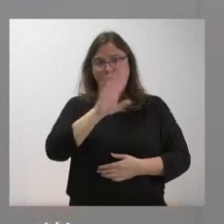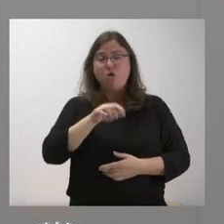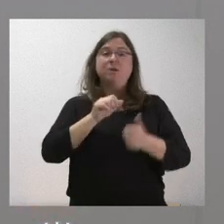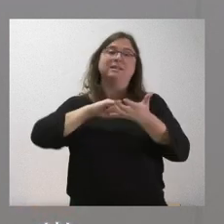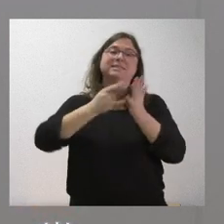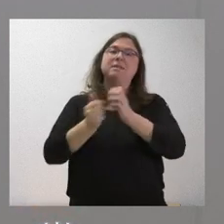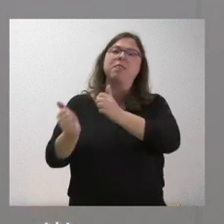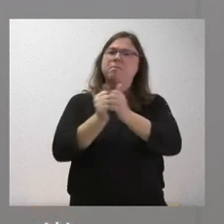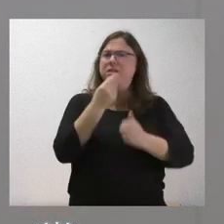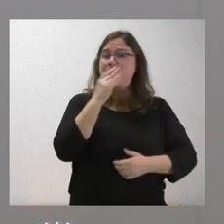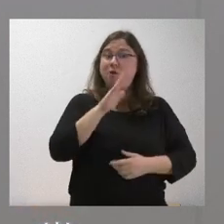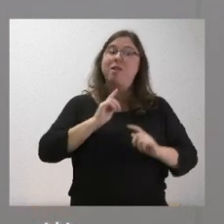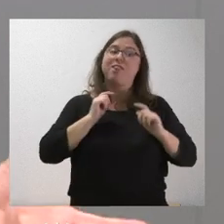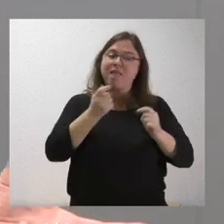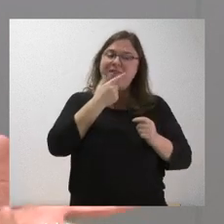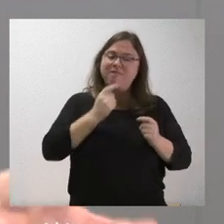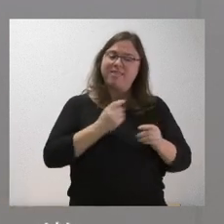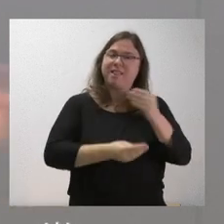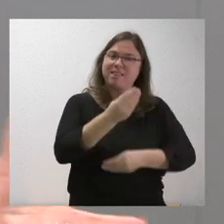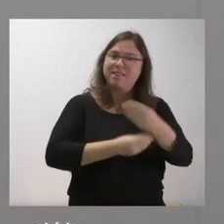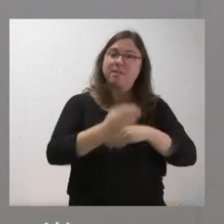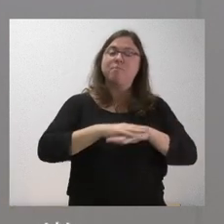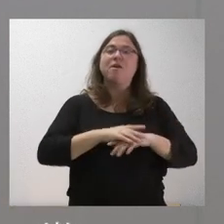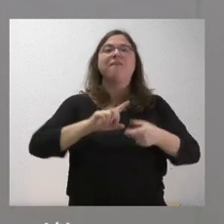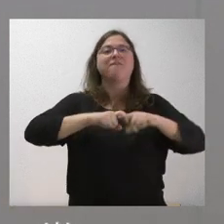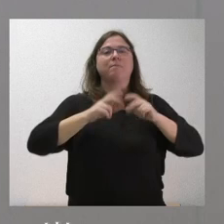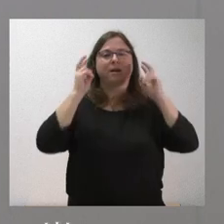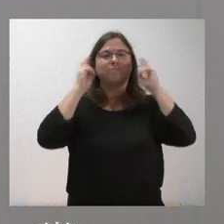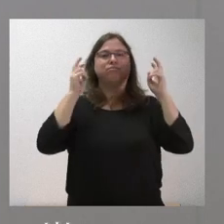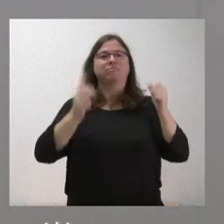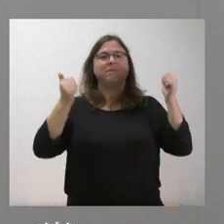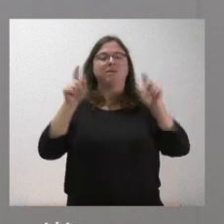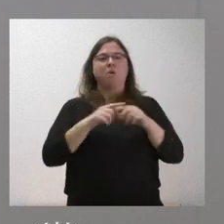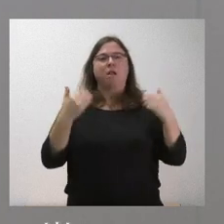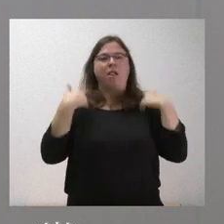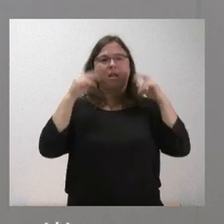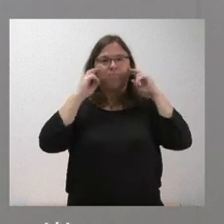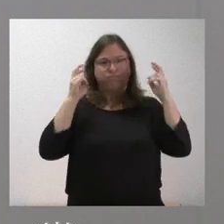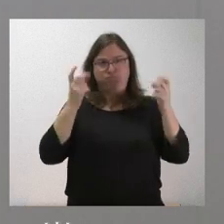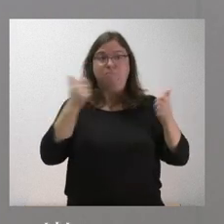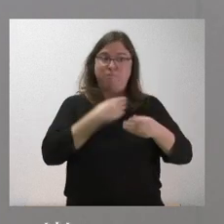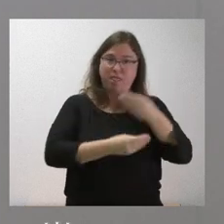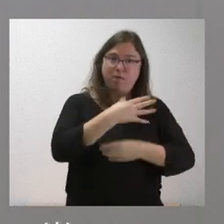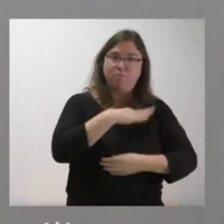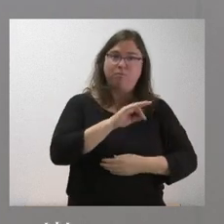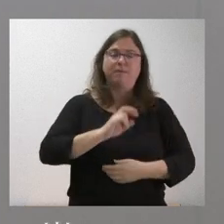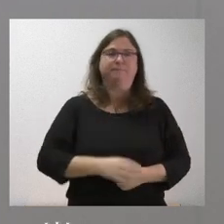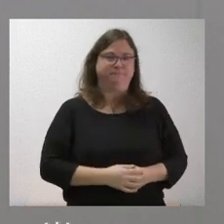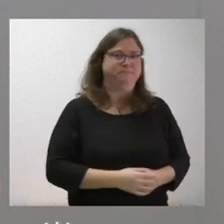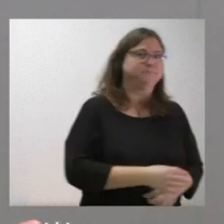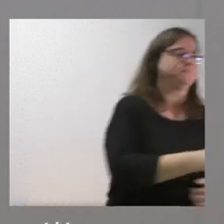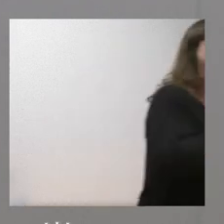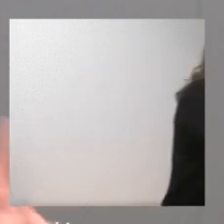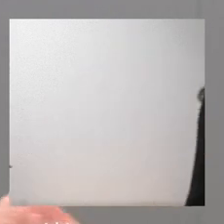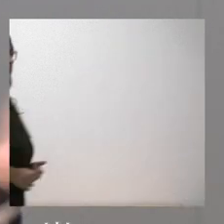también a la natalidad Por qué Porque permite también liberar a muchas familias de esa responsabilidad en otros ámbitos cuando el sistema de dependencia